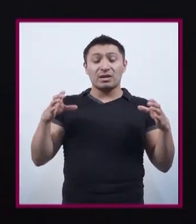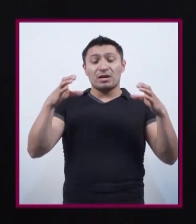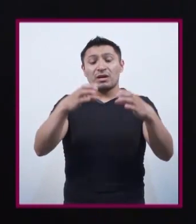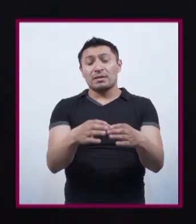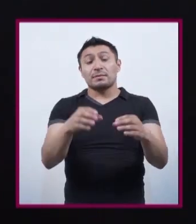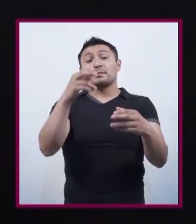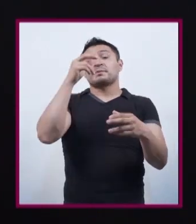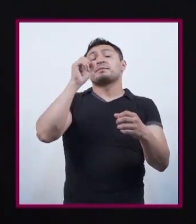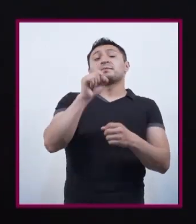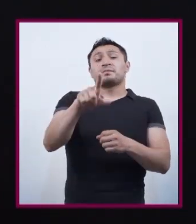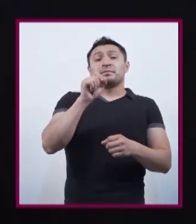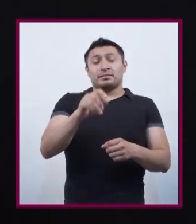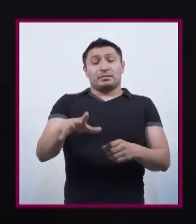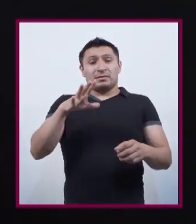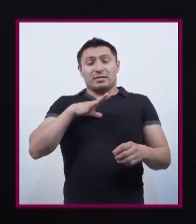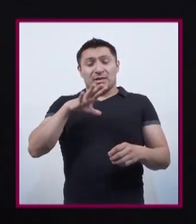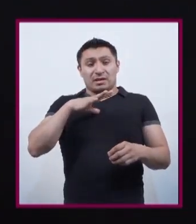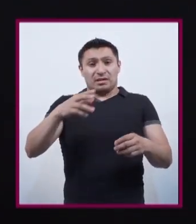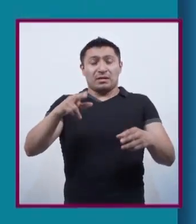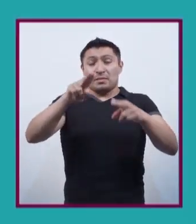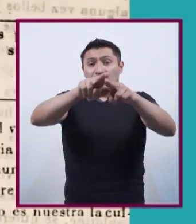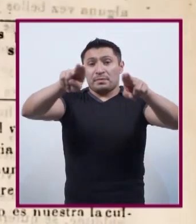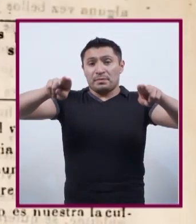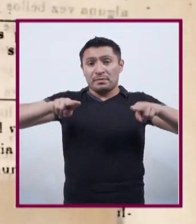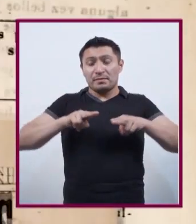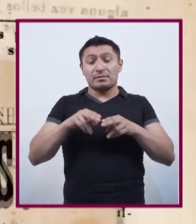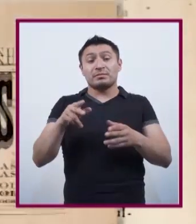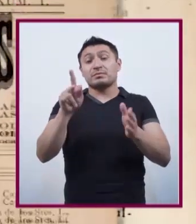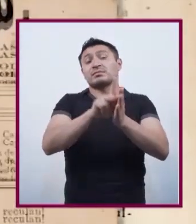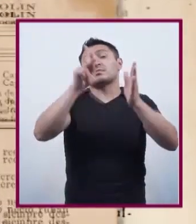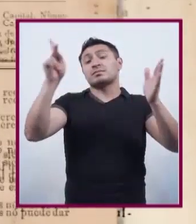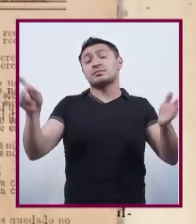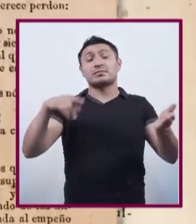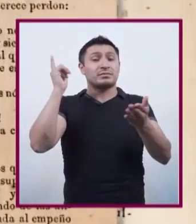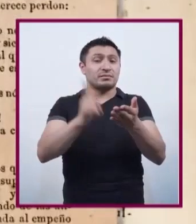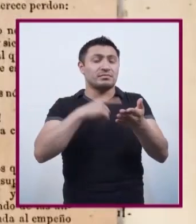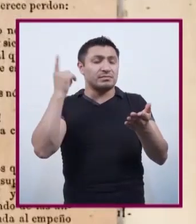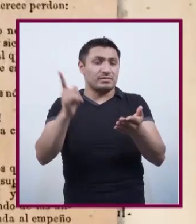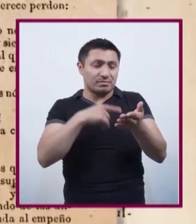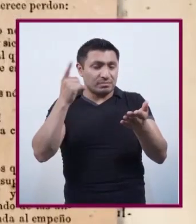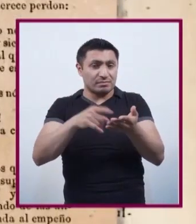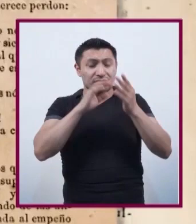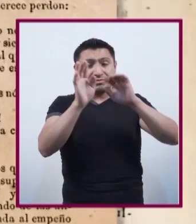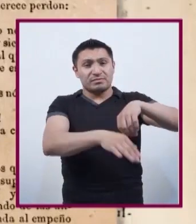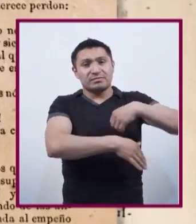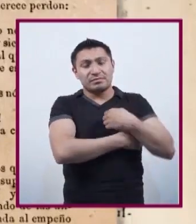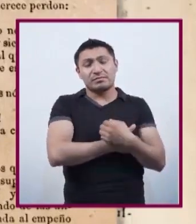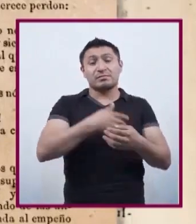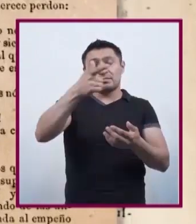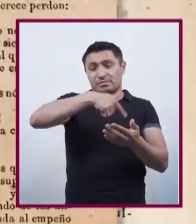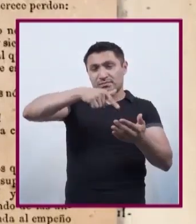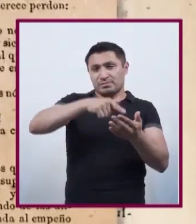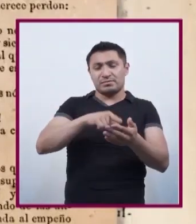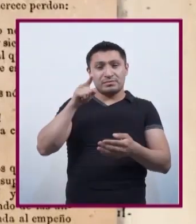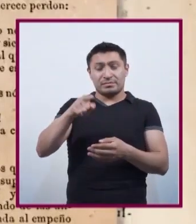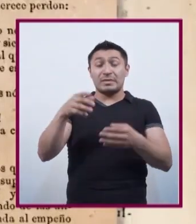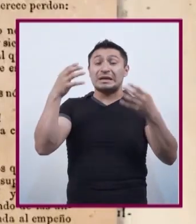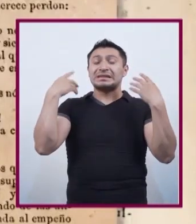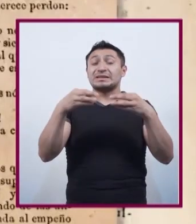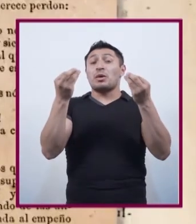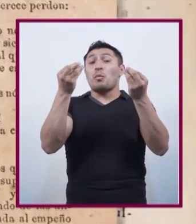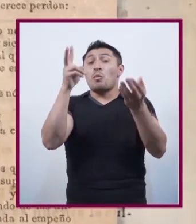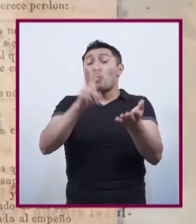comunidad hasta el que impera en una nación. Los periódicos y revistas que resguarda una hemeroteca son